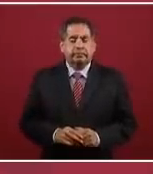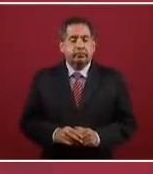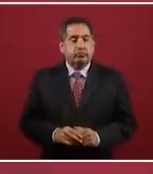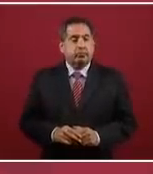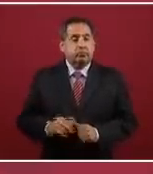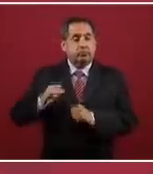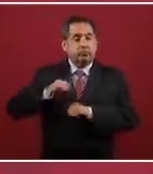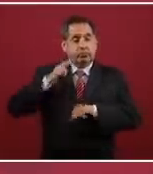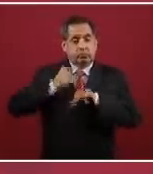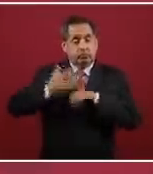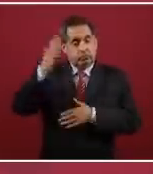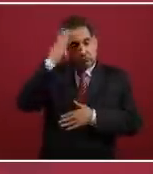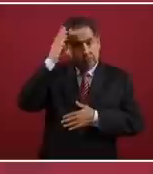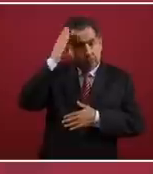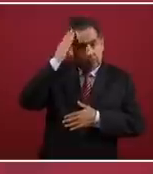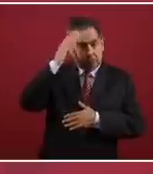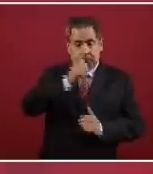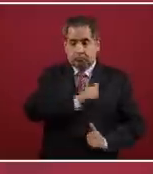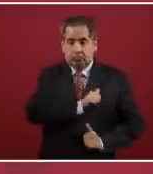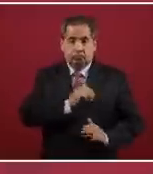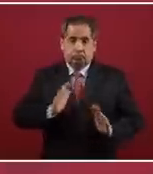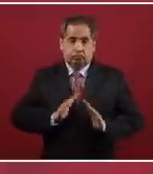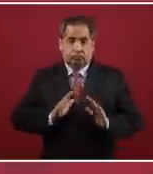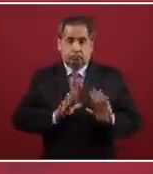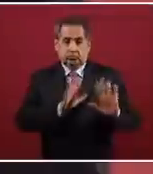mandos de las Fuerzas Armadas